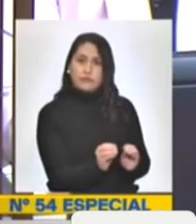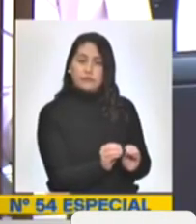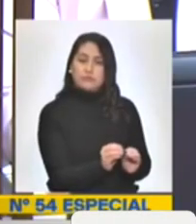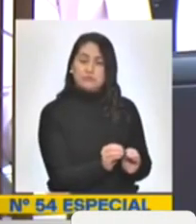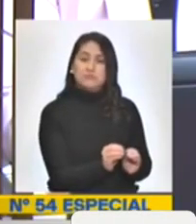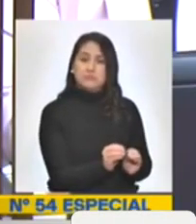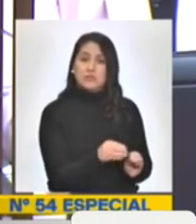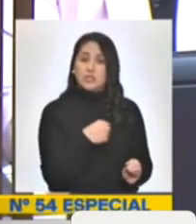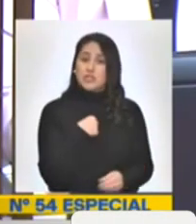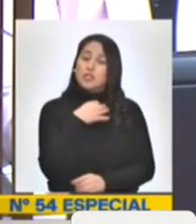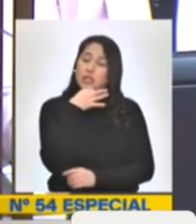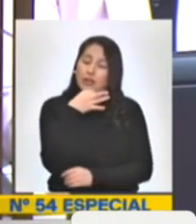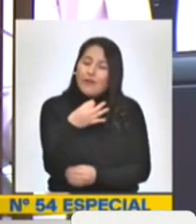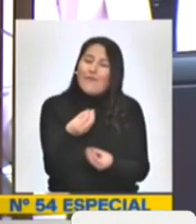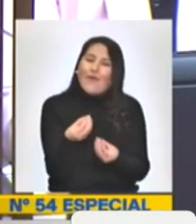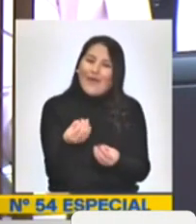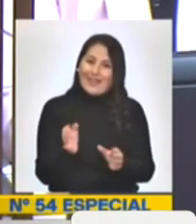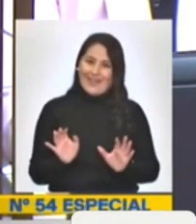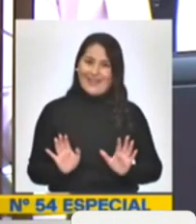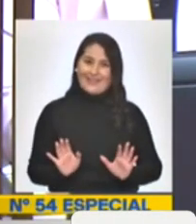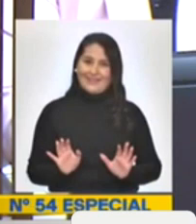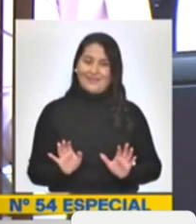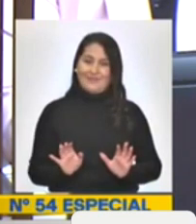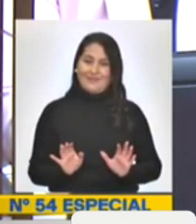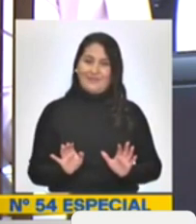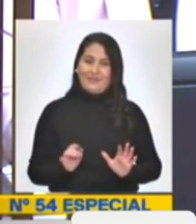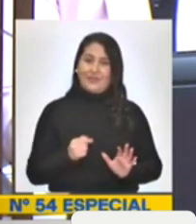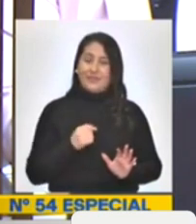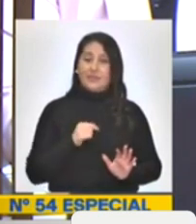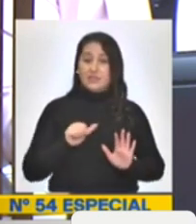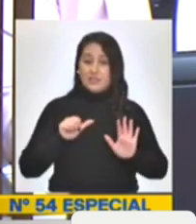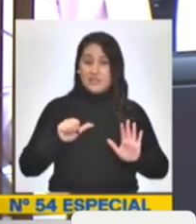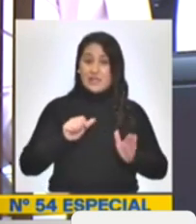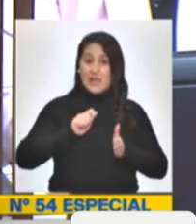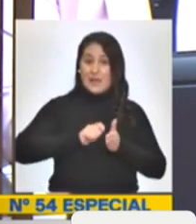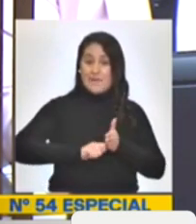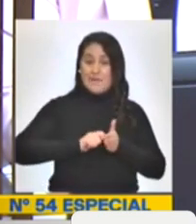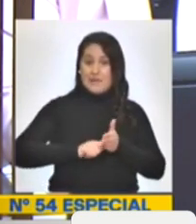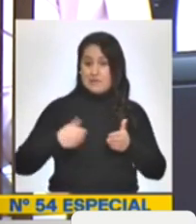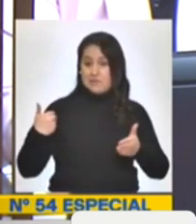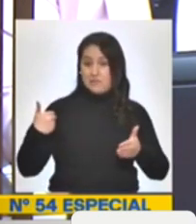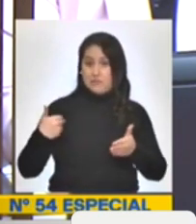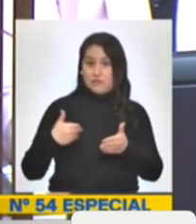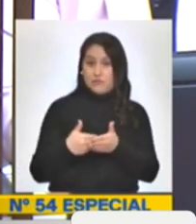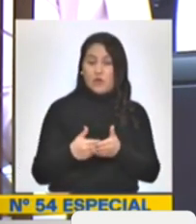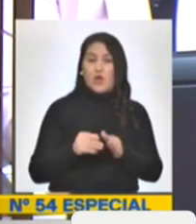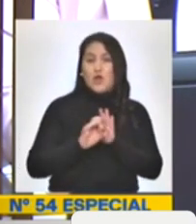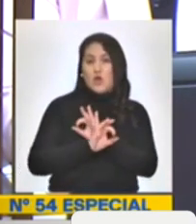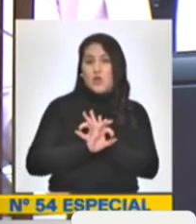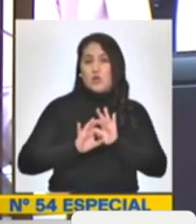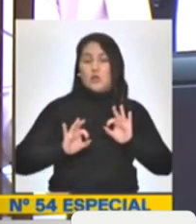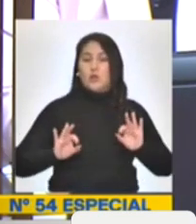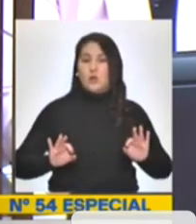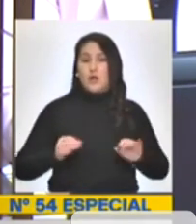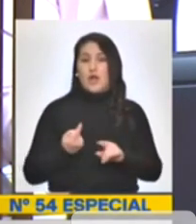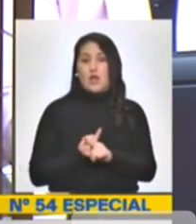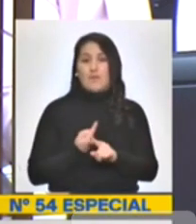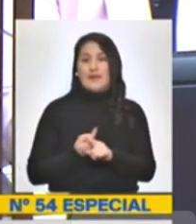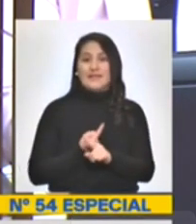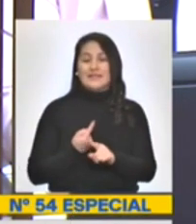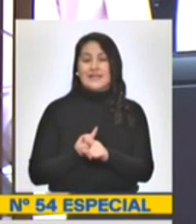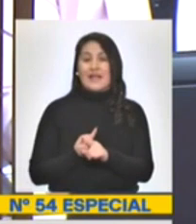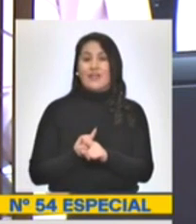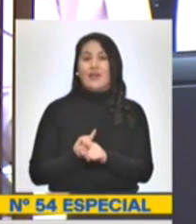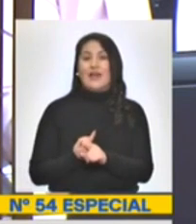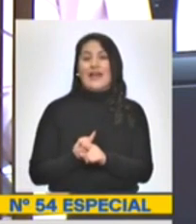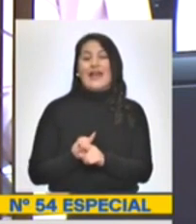Yo se lo digo en buena, pero yo en 6 meses nunca he hablado con el señor subsecretario del Interior. Nunca he tenido la posibilidad de